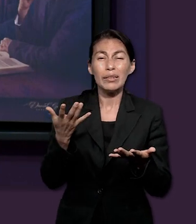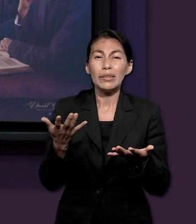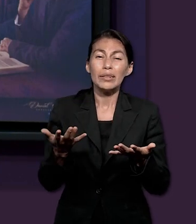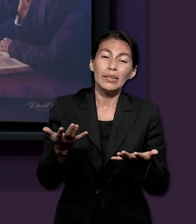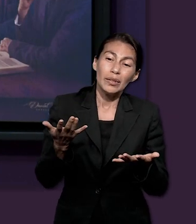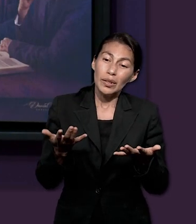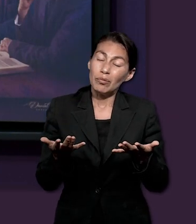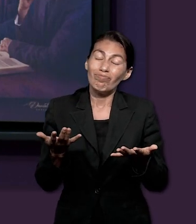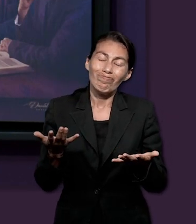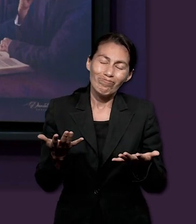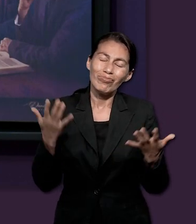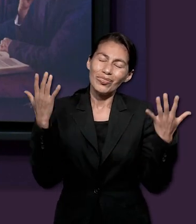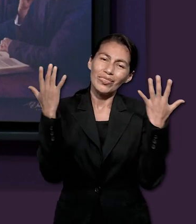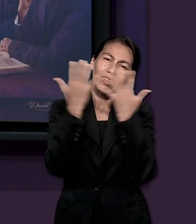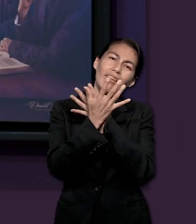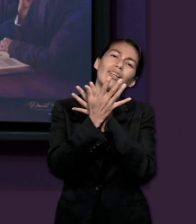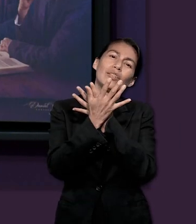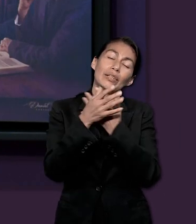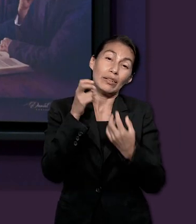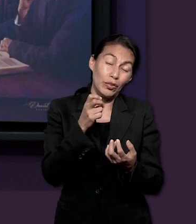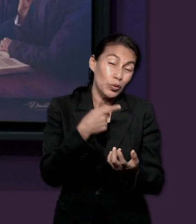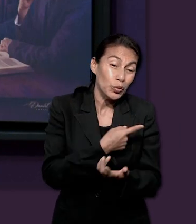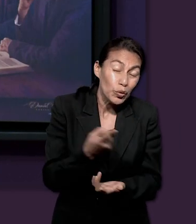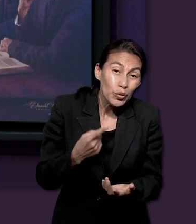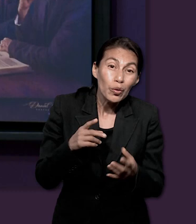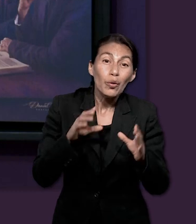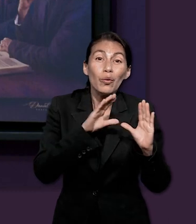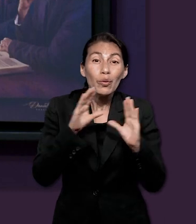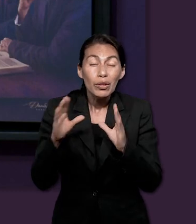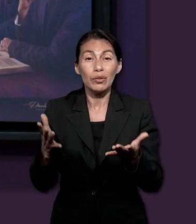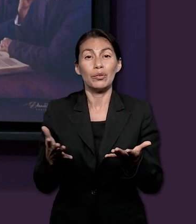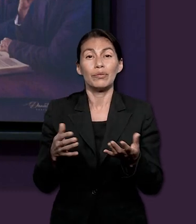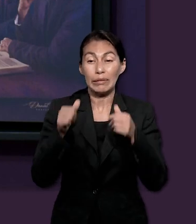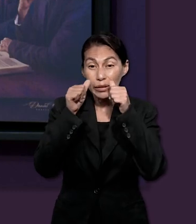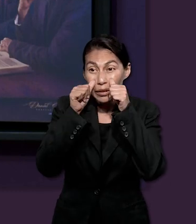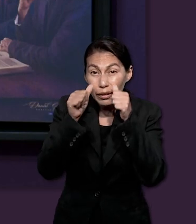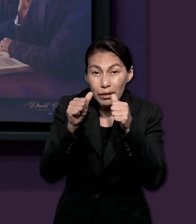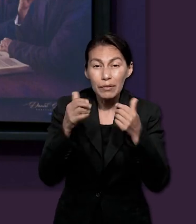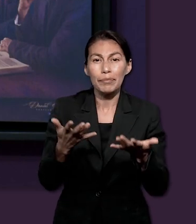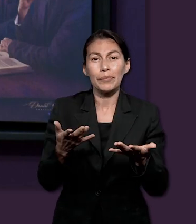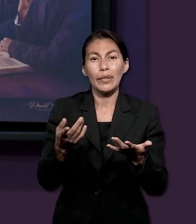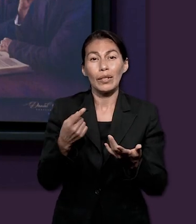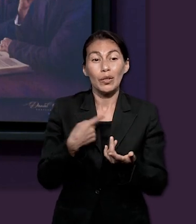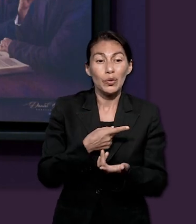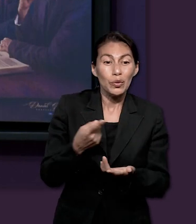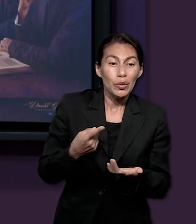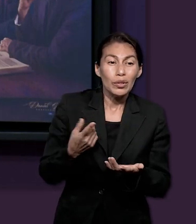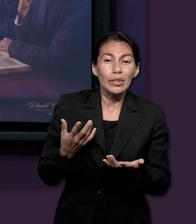seguimos, tienen un impacto, ¿no? Y tenemos que ser cuidadosos